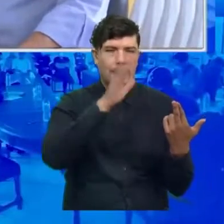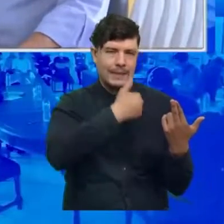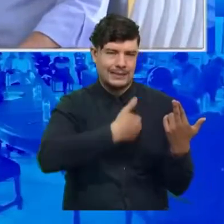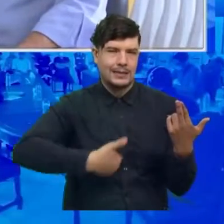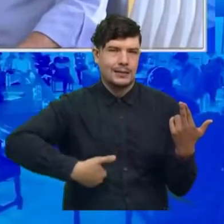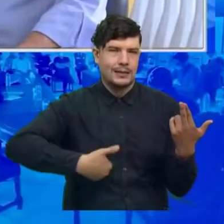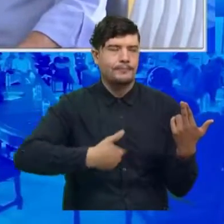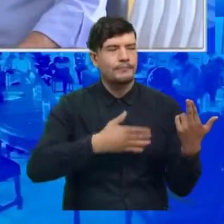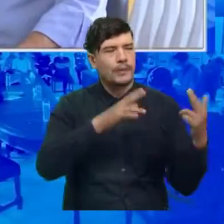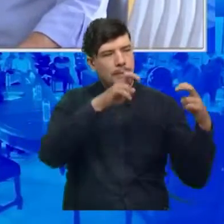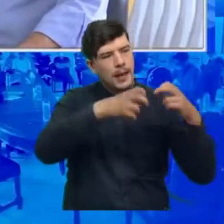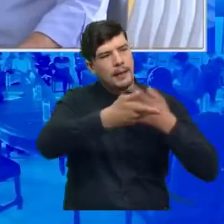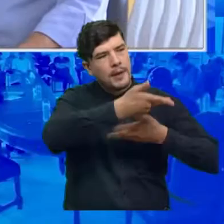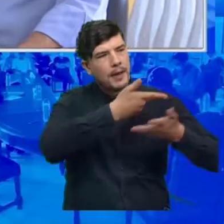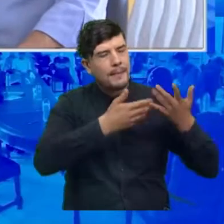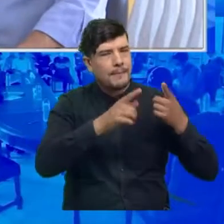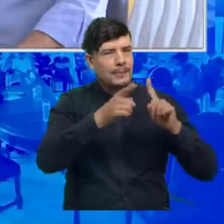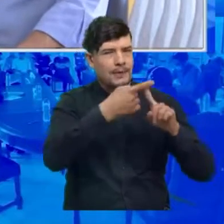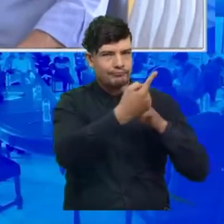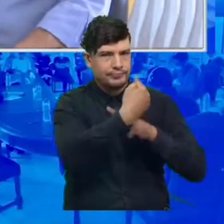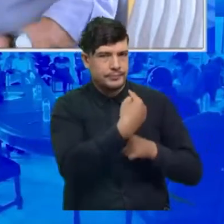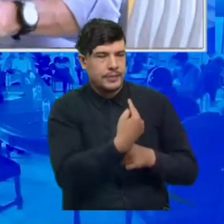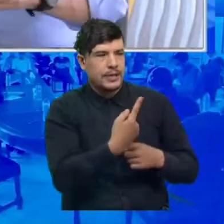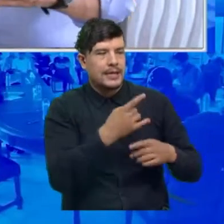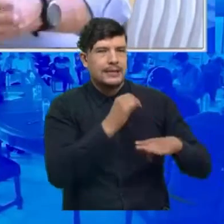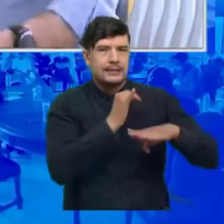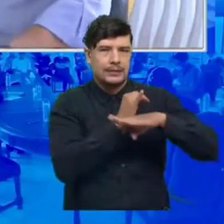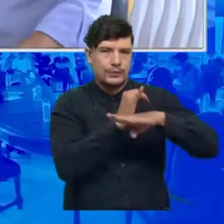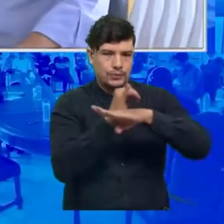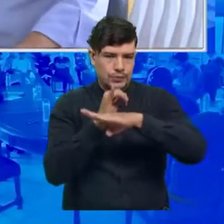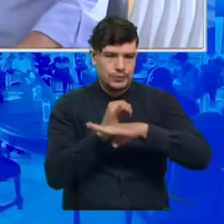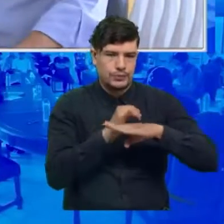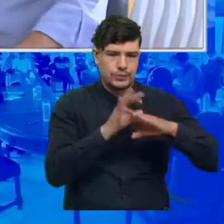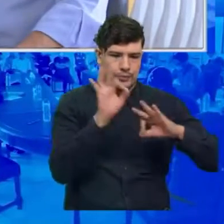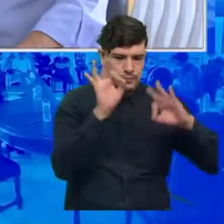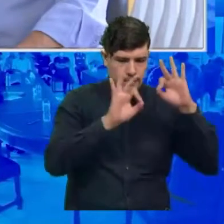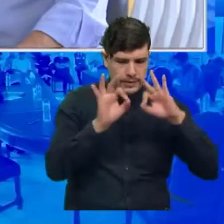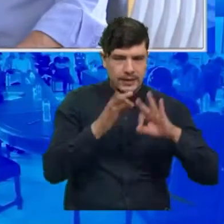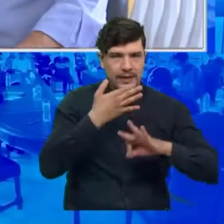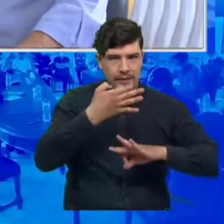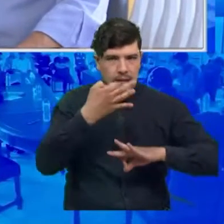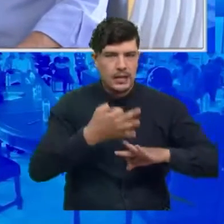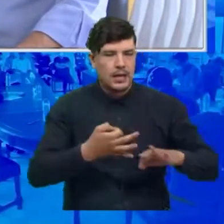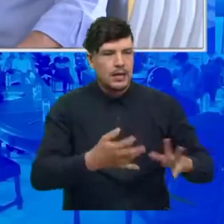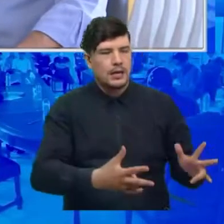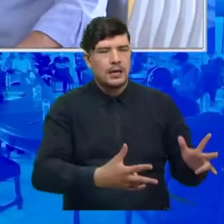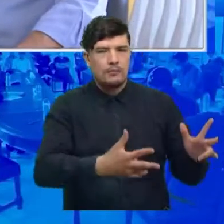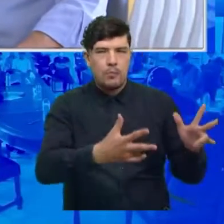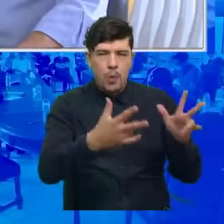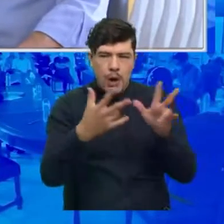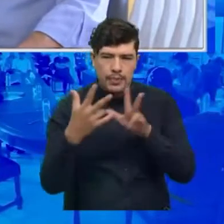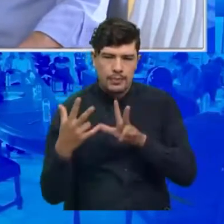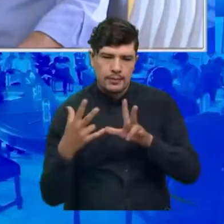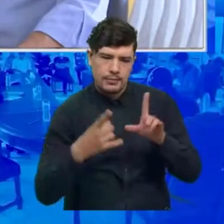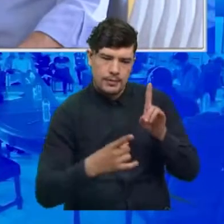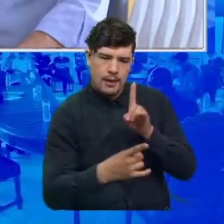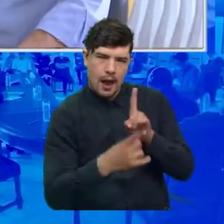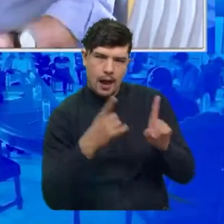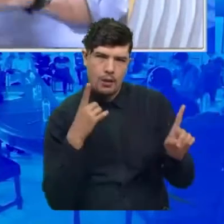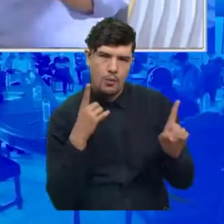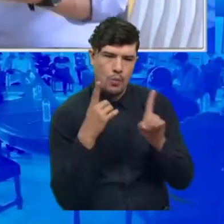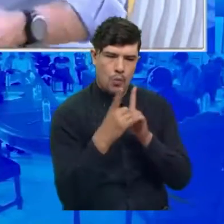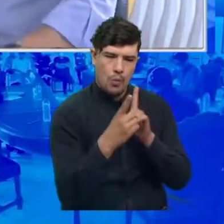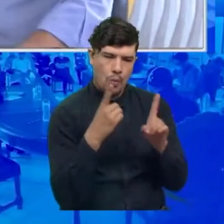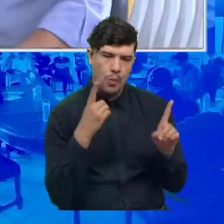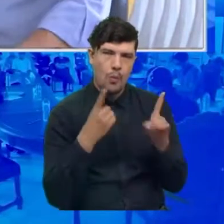que trabajar desde la institucionalidad de que realmente se entendieran los puentes no sólo para el comité nacional del paro sino también